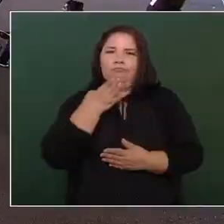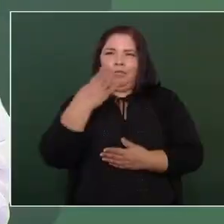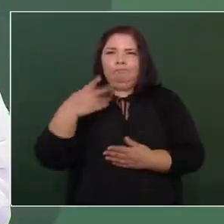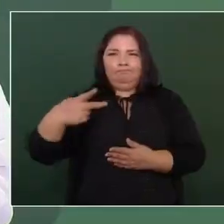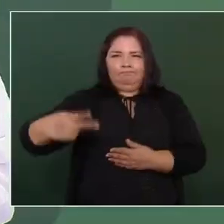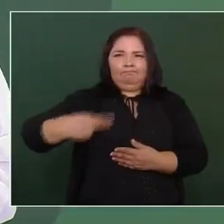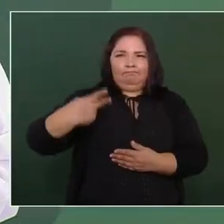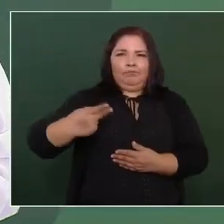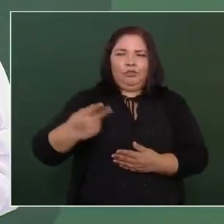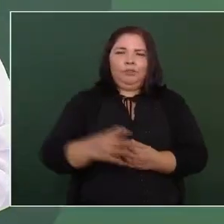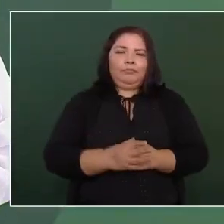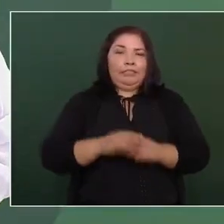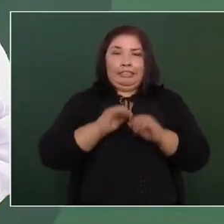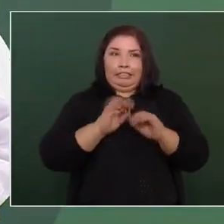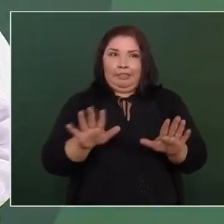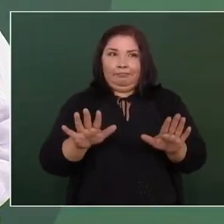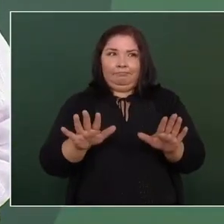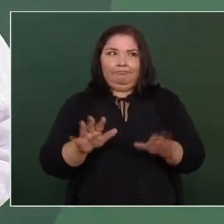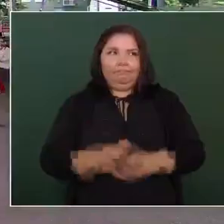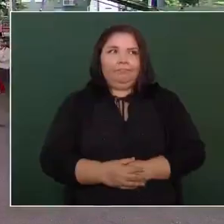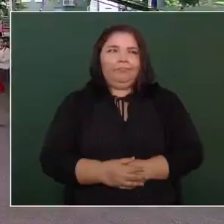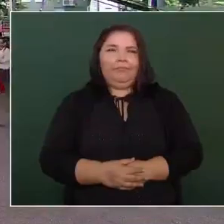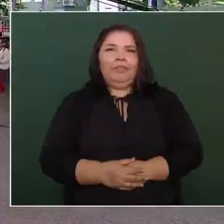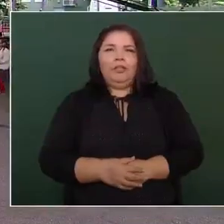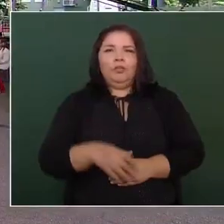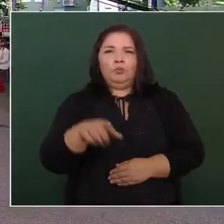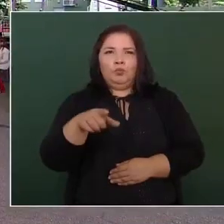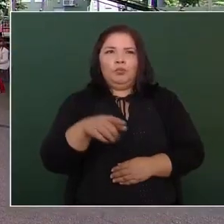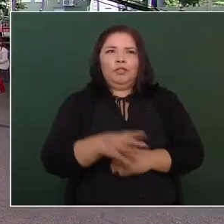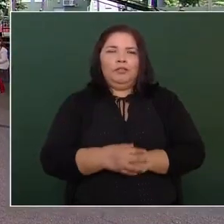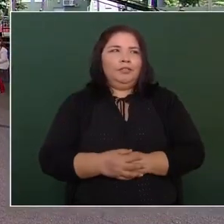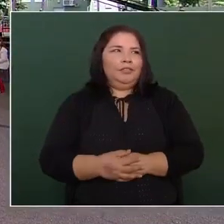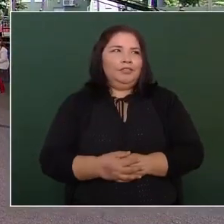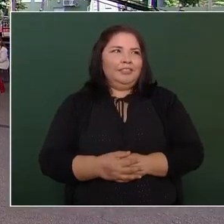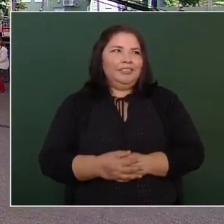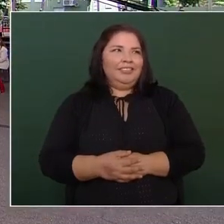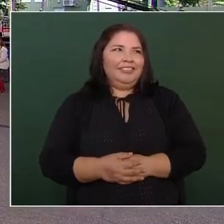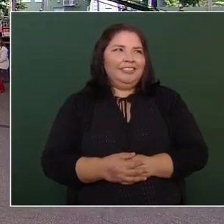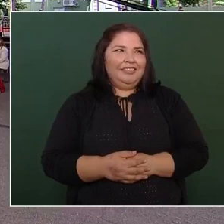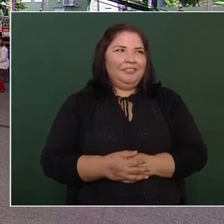preguntas. Y ya, a ver. Sí.